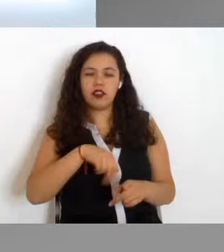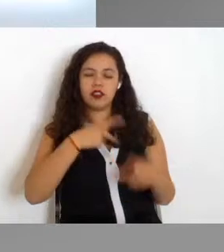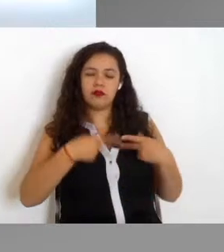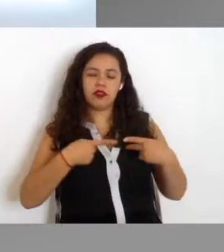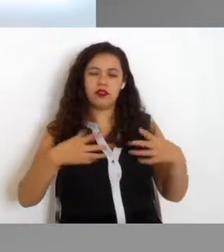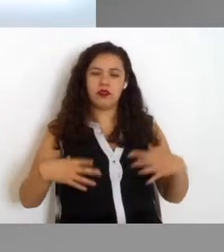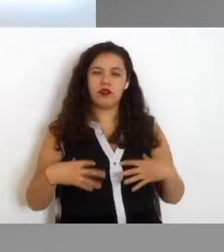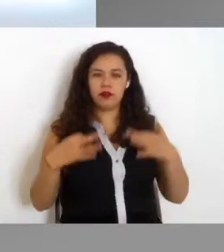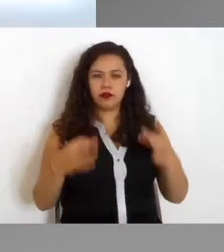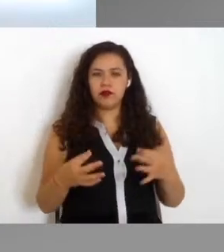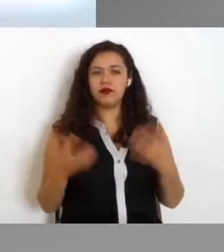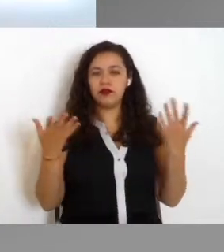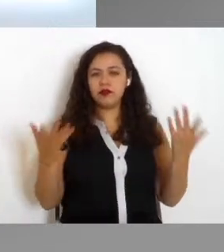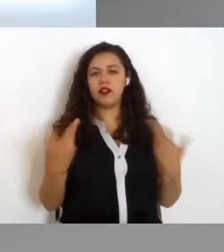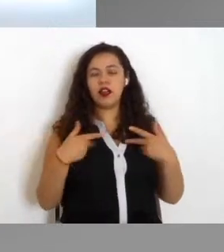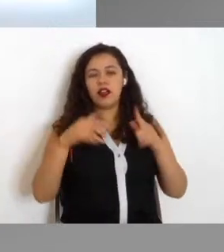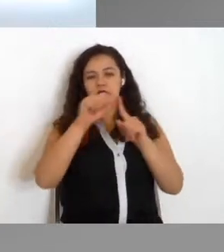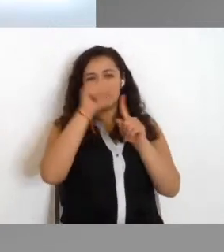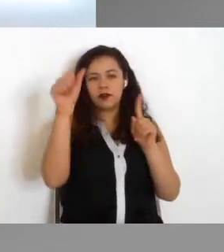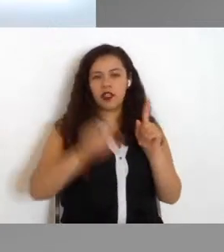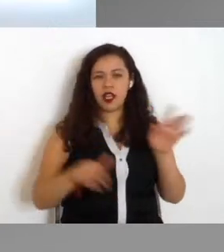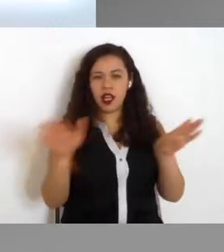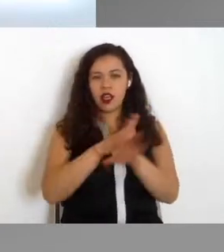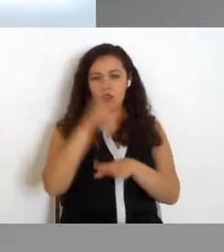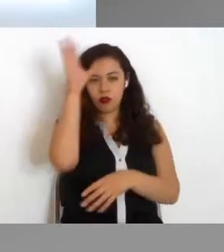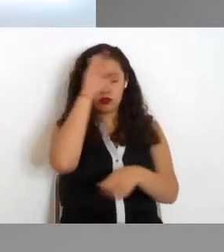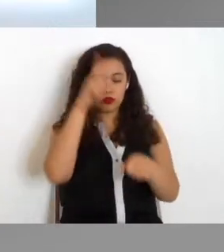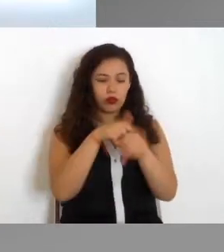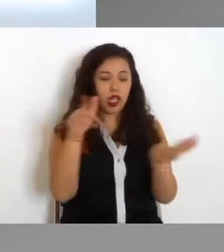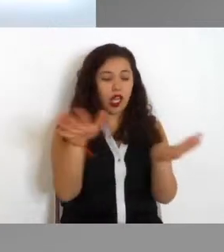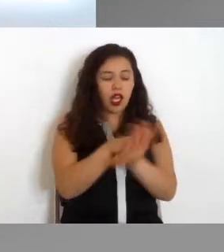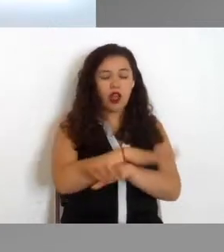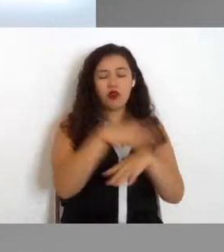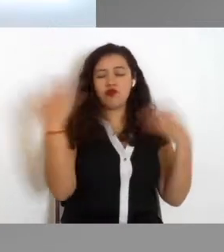cambio de cultura radical